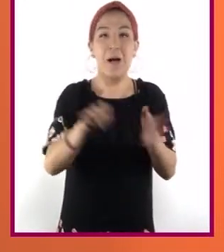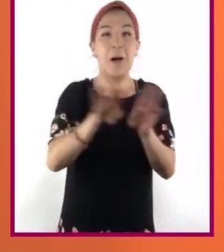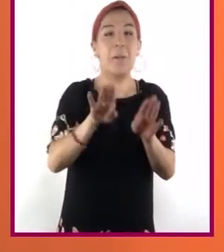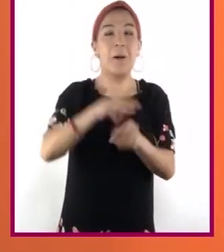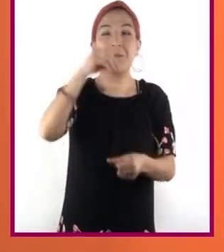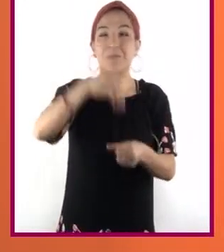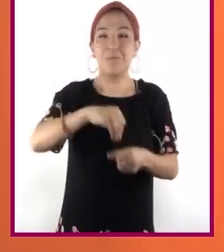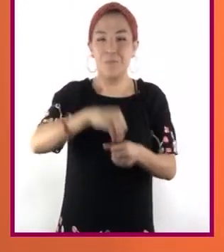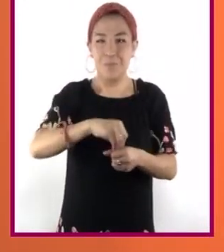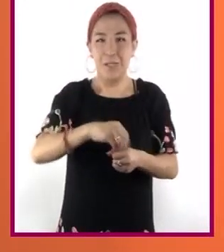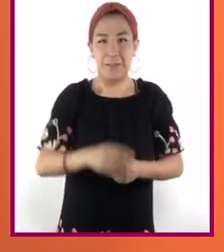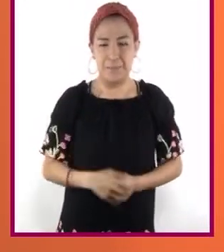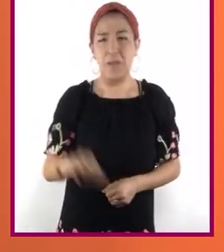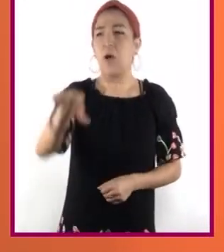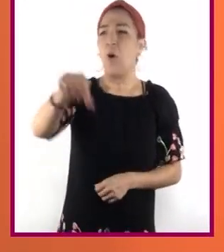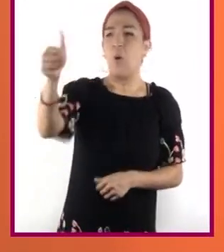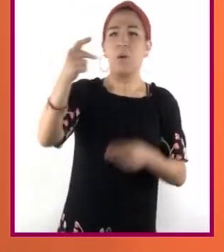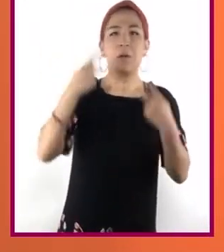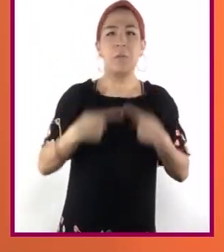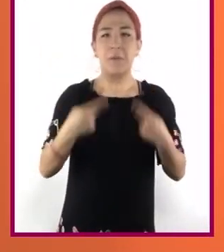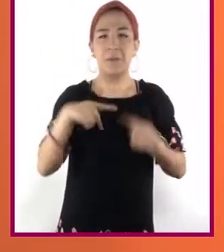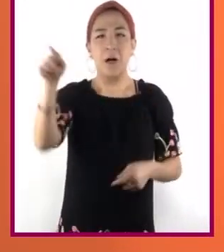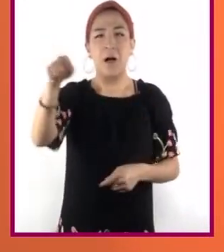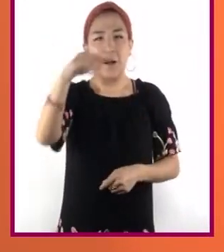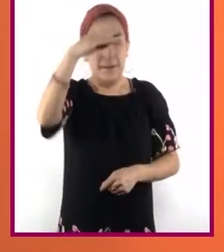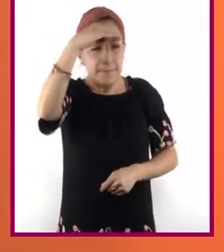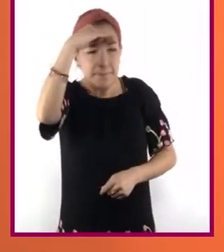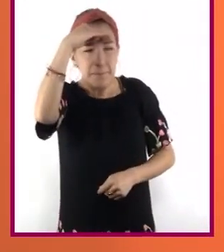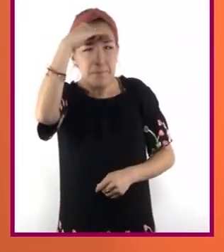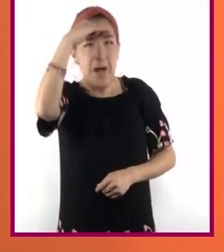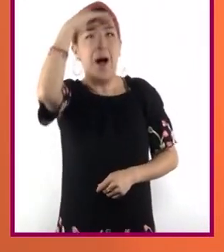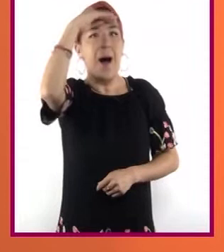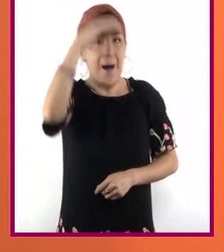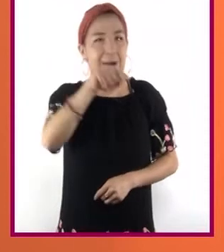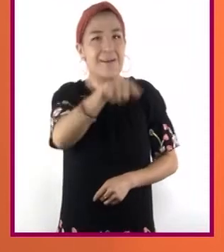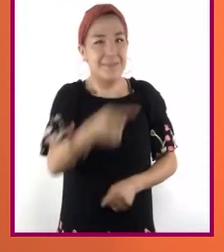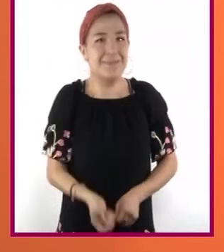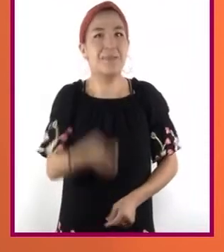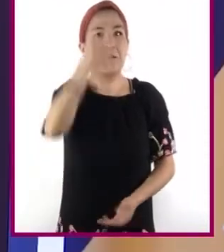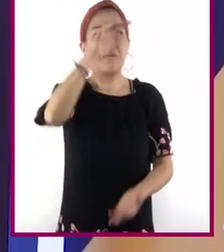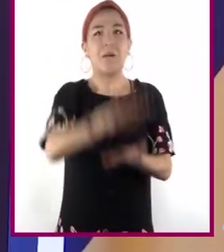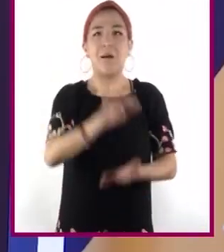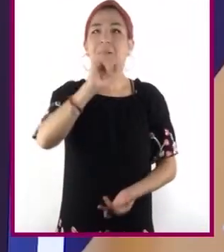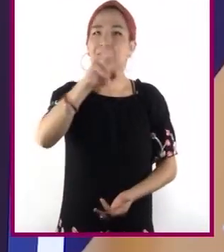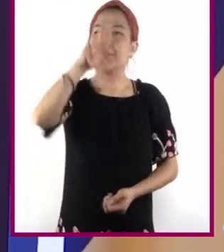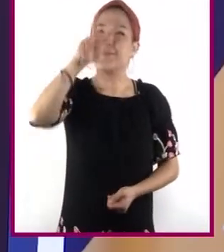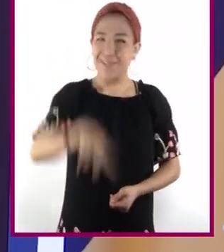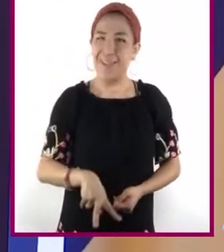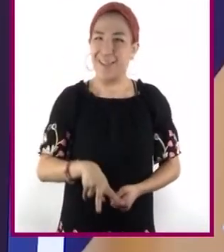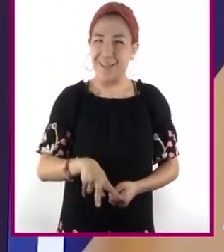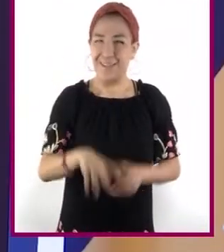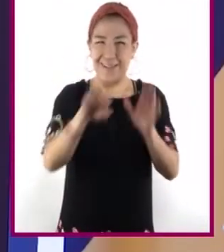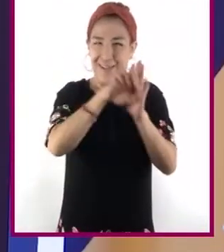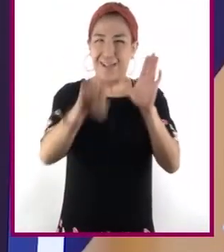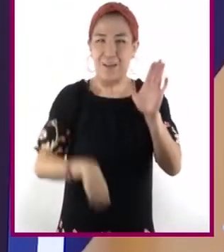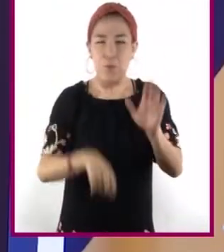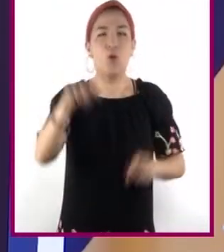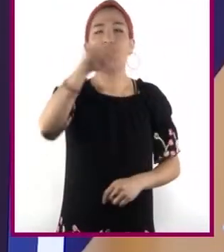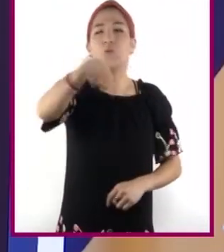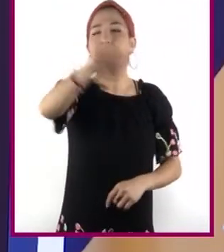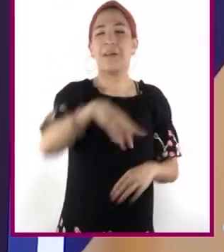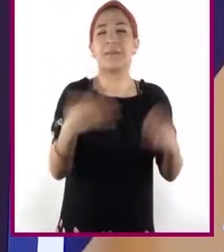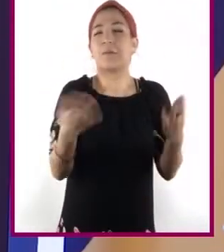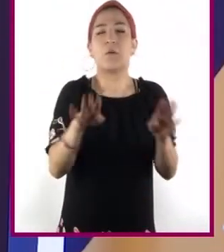personas deben pensar que la moneda se ha lanzado en realidad. ¿Qué harían para averiguar si